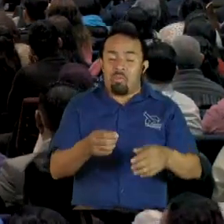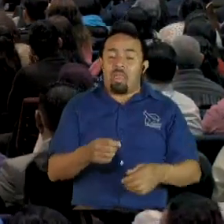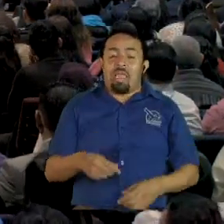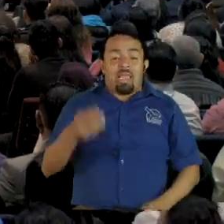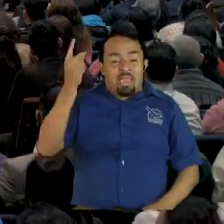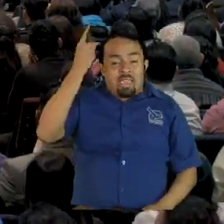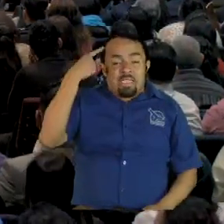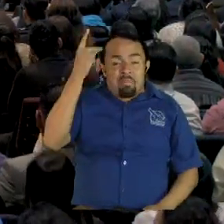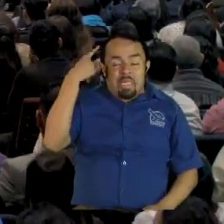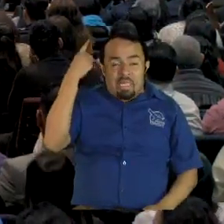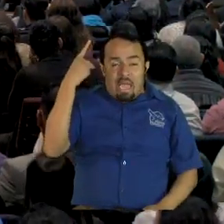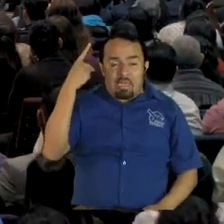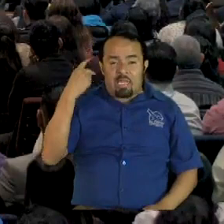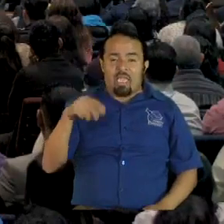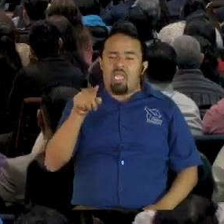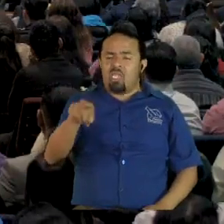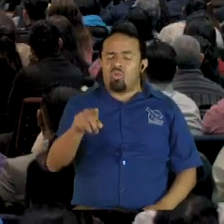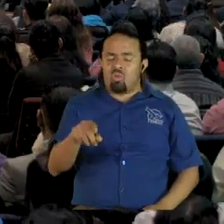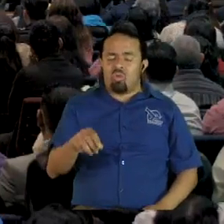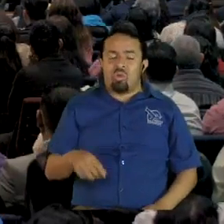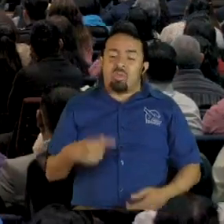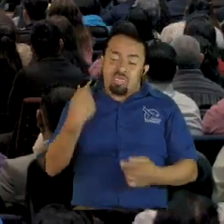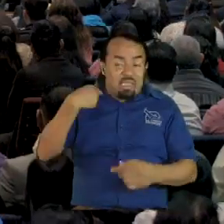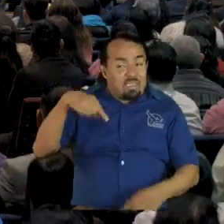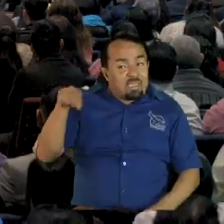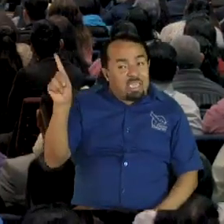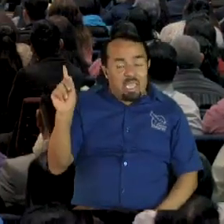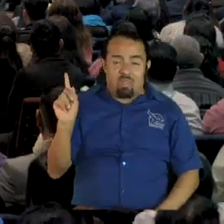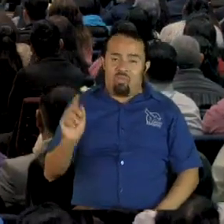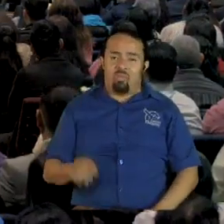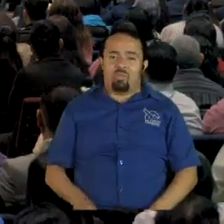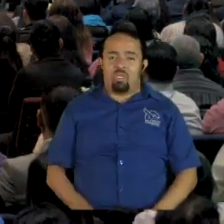disciplinaran y te estás escabullendo.